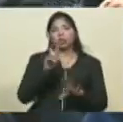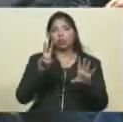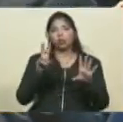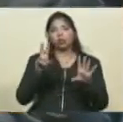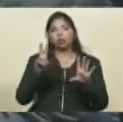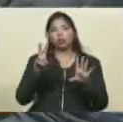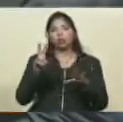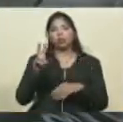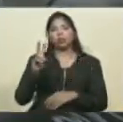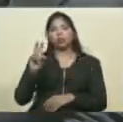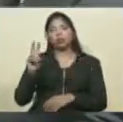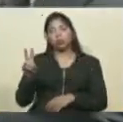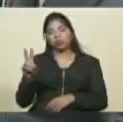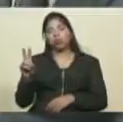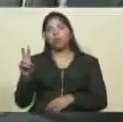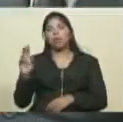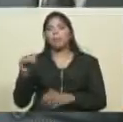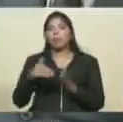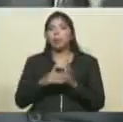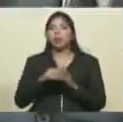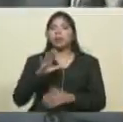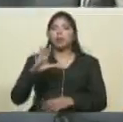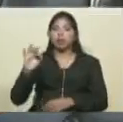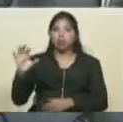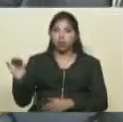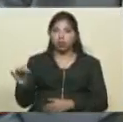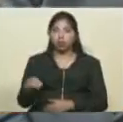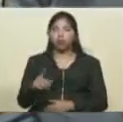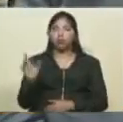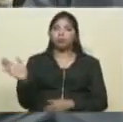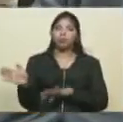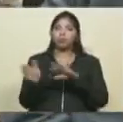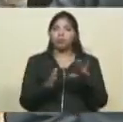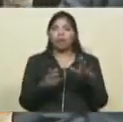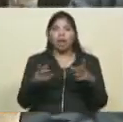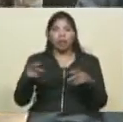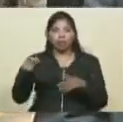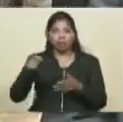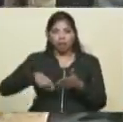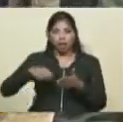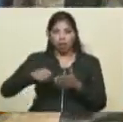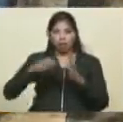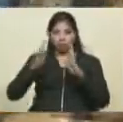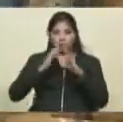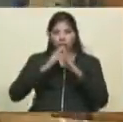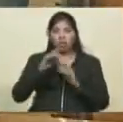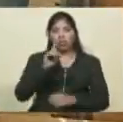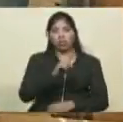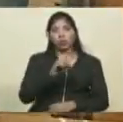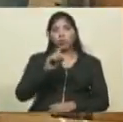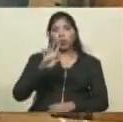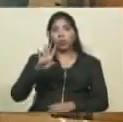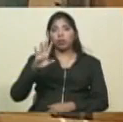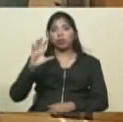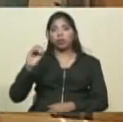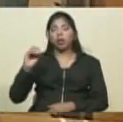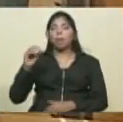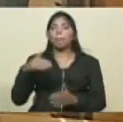177.507 bolívares. En el mismo sentido, la tarjeta hogar de la patria pasa a 140.000